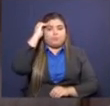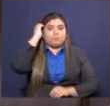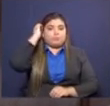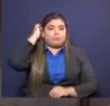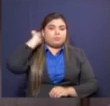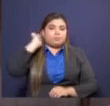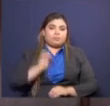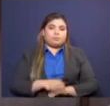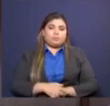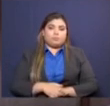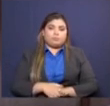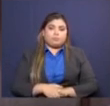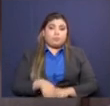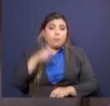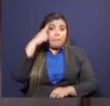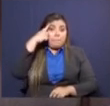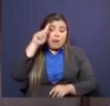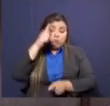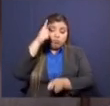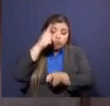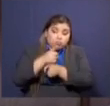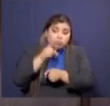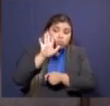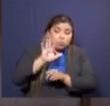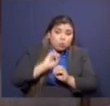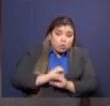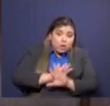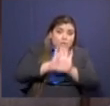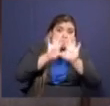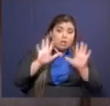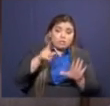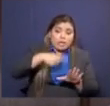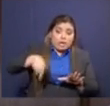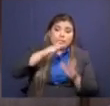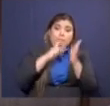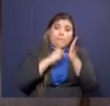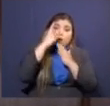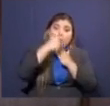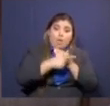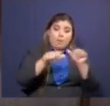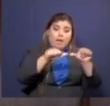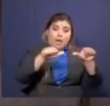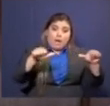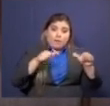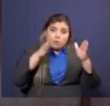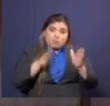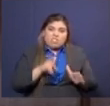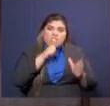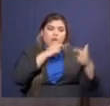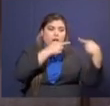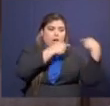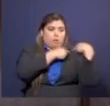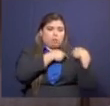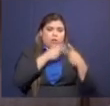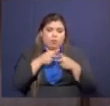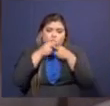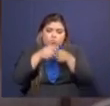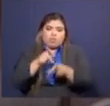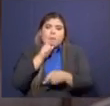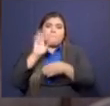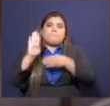Para garantizar su efectividad y transparencia, este programa será administrado por el Banco Nacional